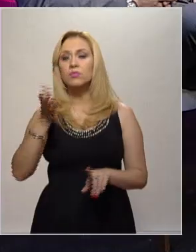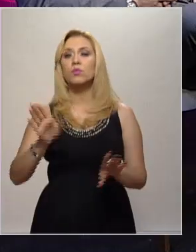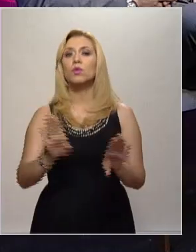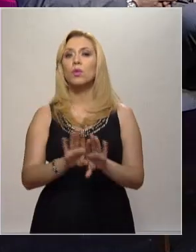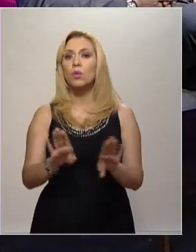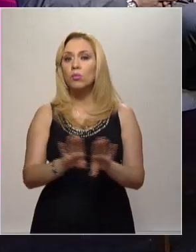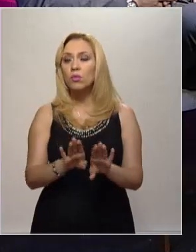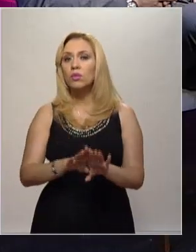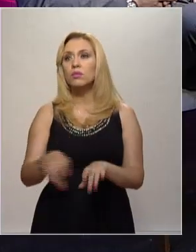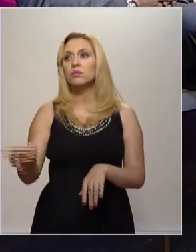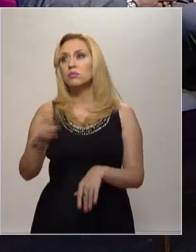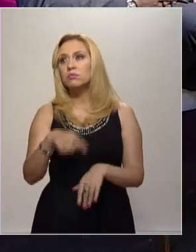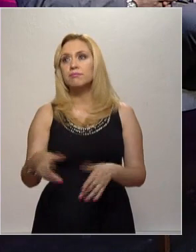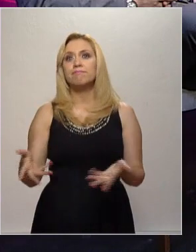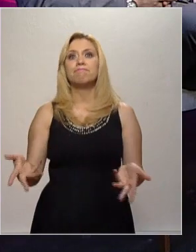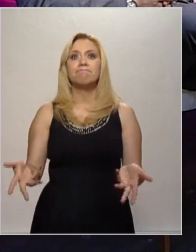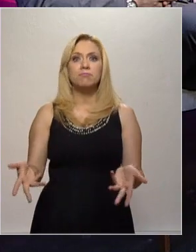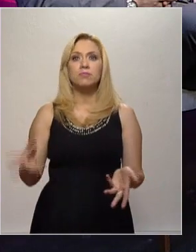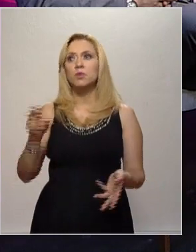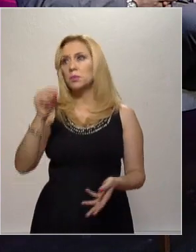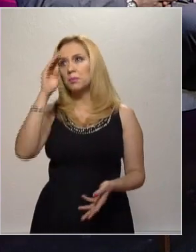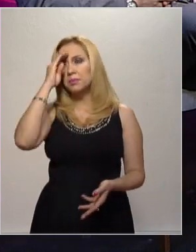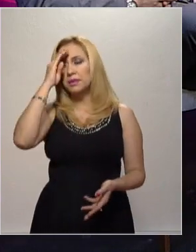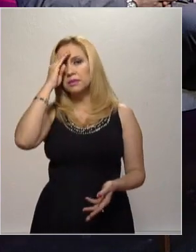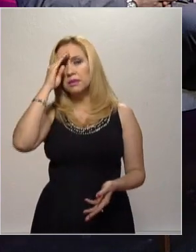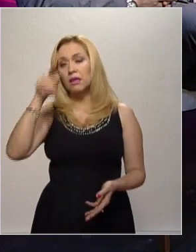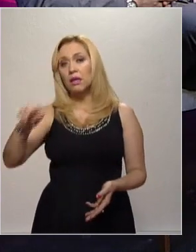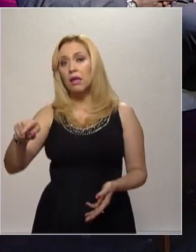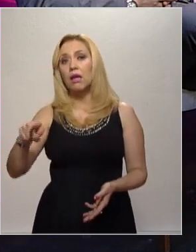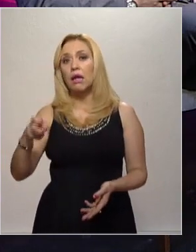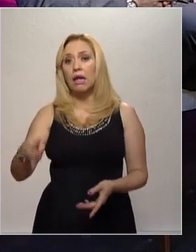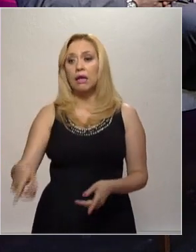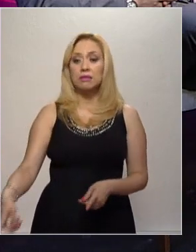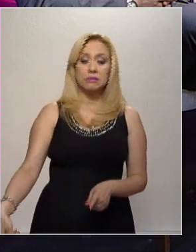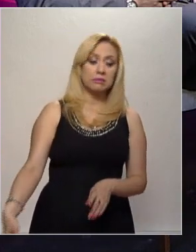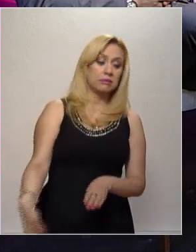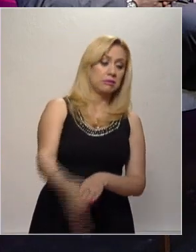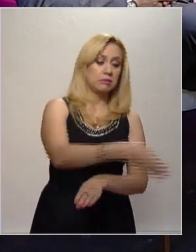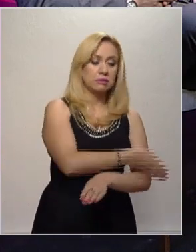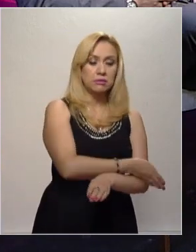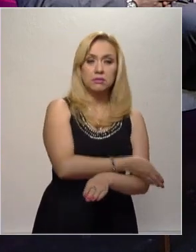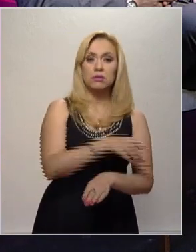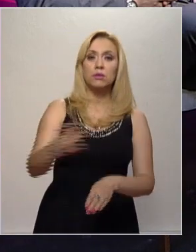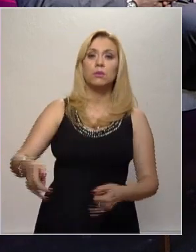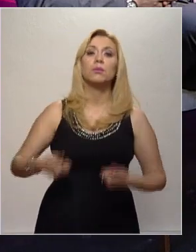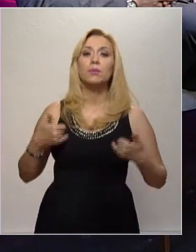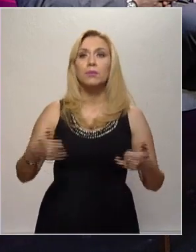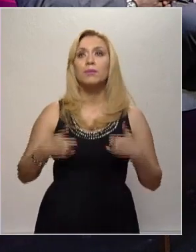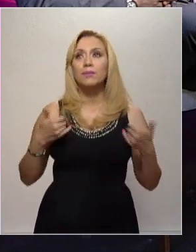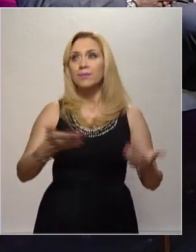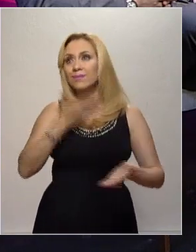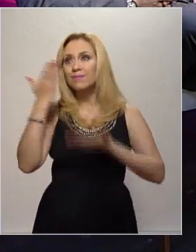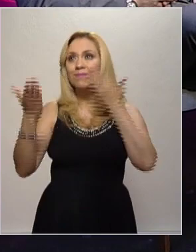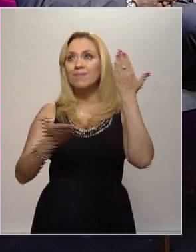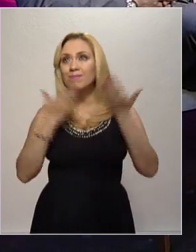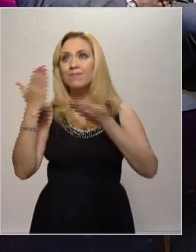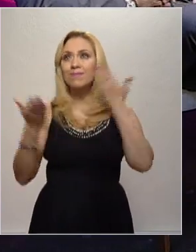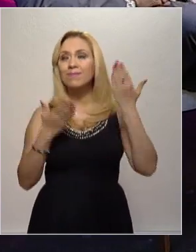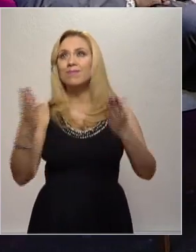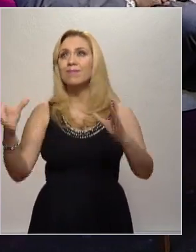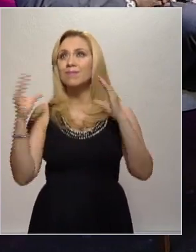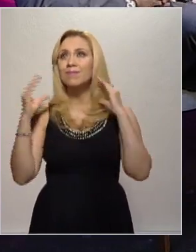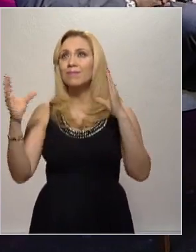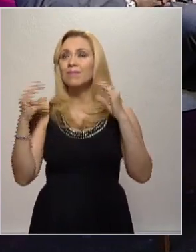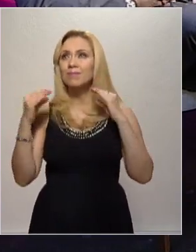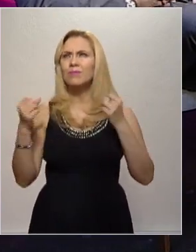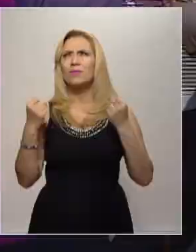se predisponen a actuar de manera irreflexiva, viene desde esos momentos que los, sí, o sea, que los